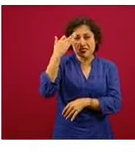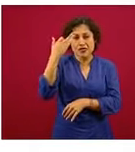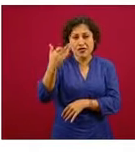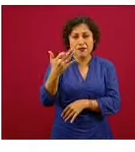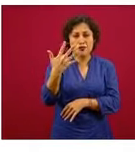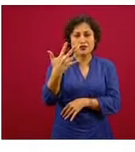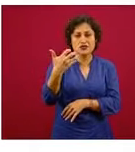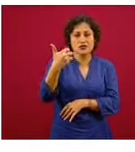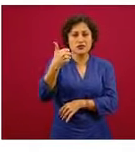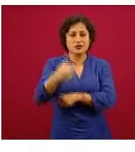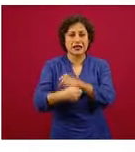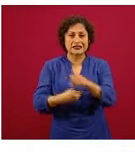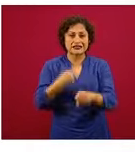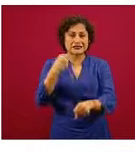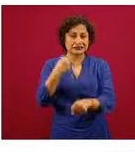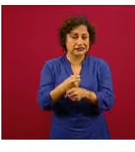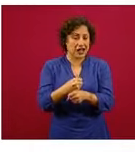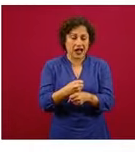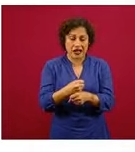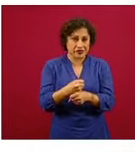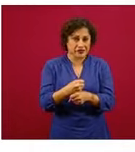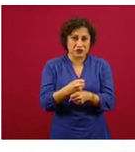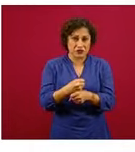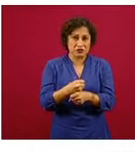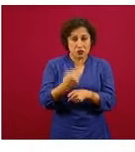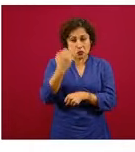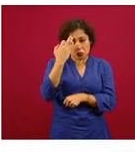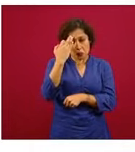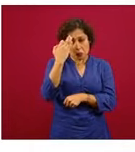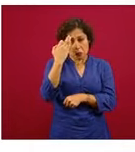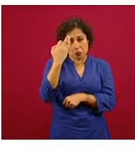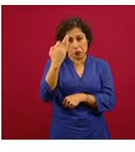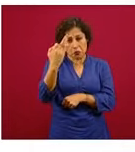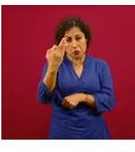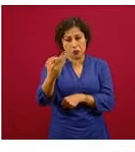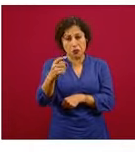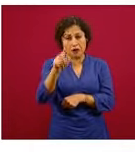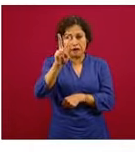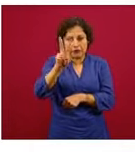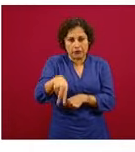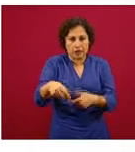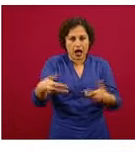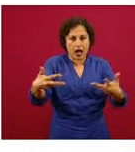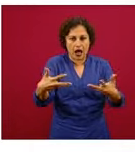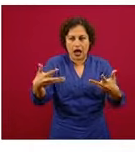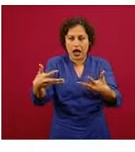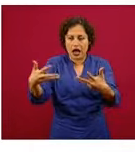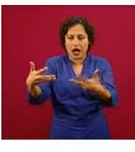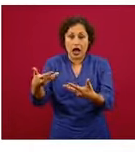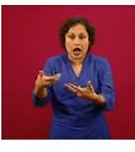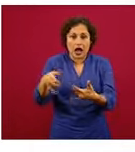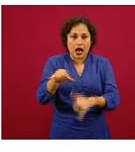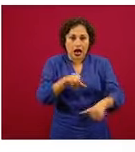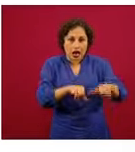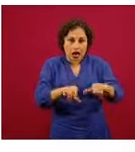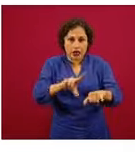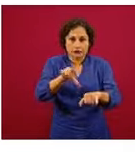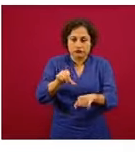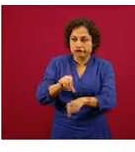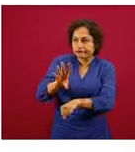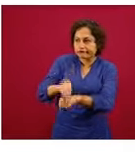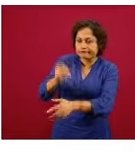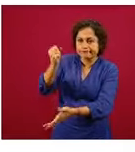requiere muchas acciones para producir una vacuna y su autorización. Segundo